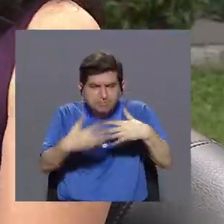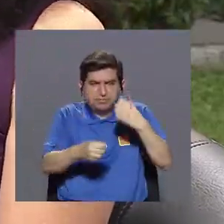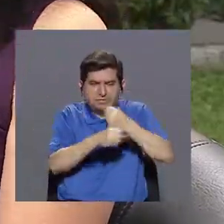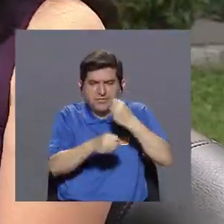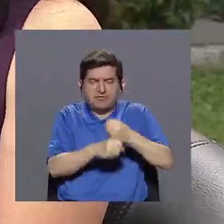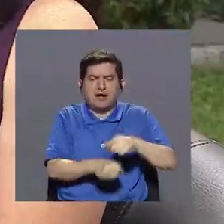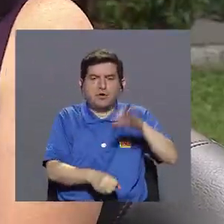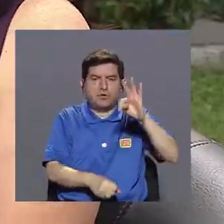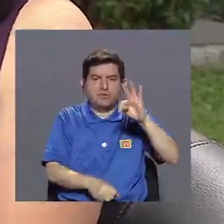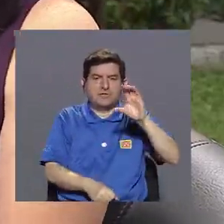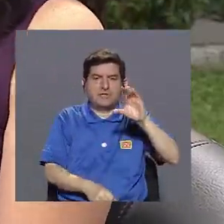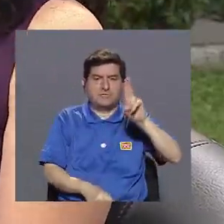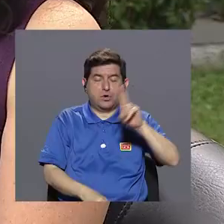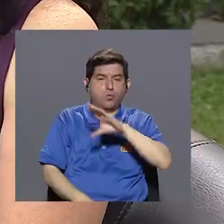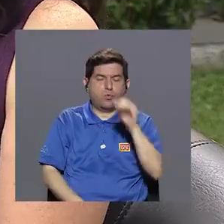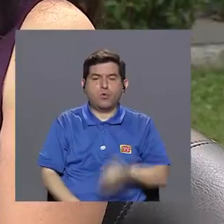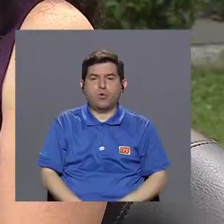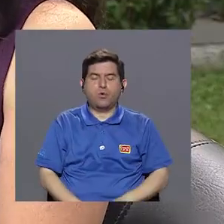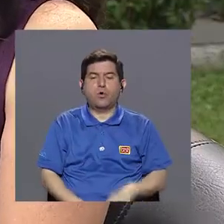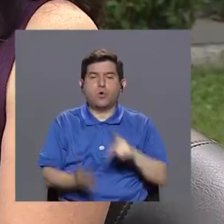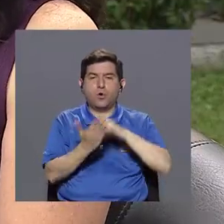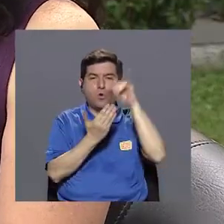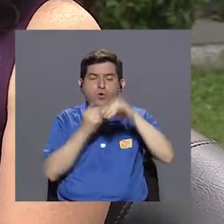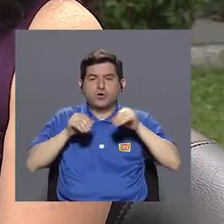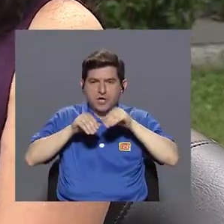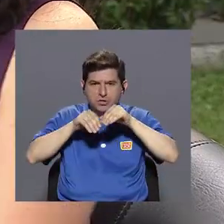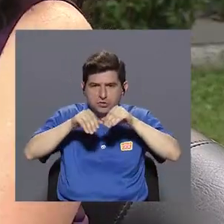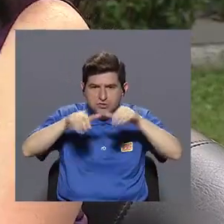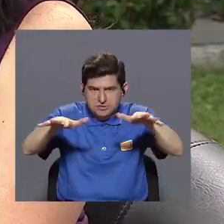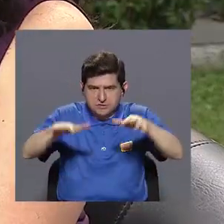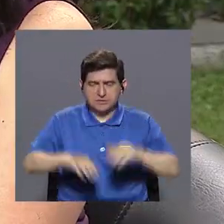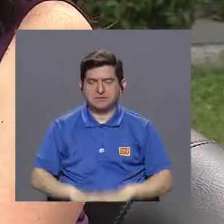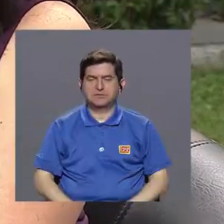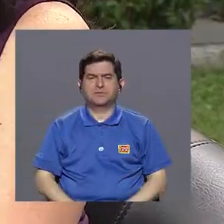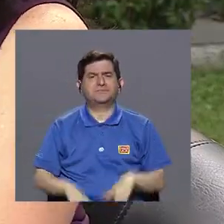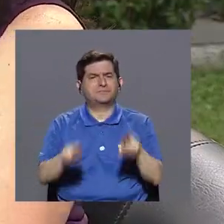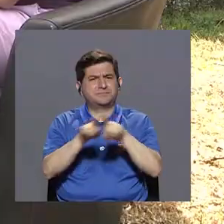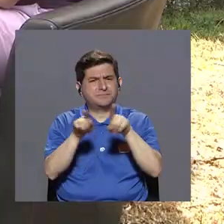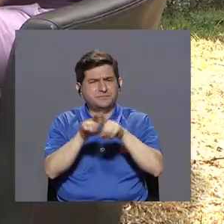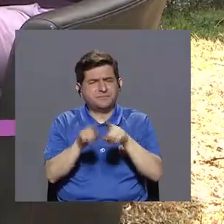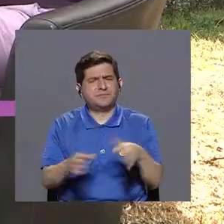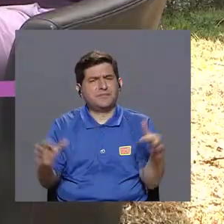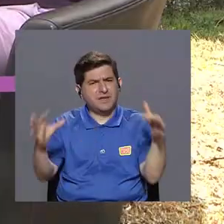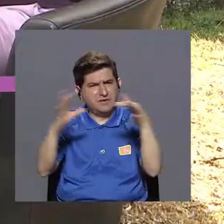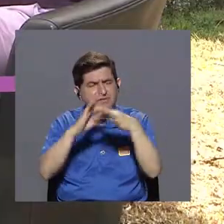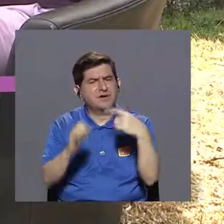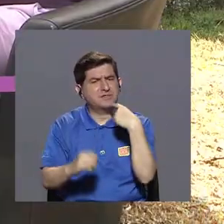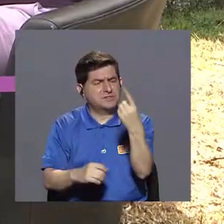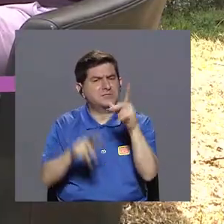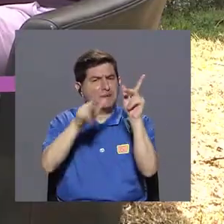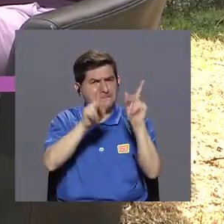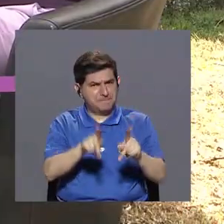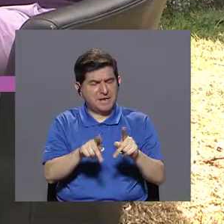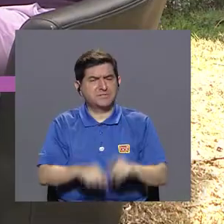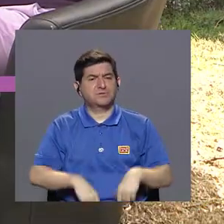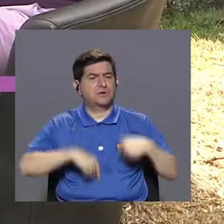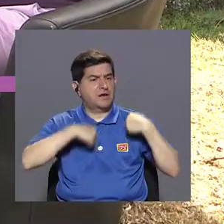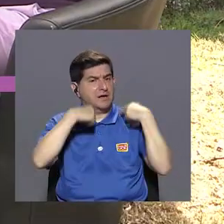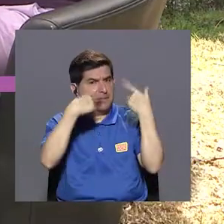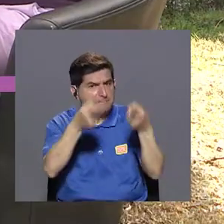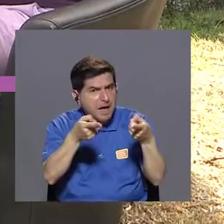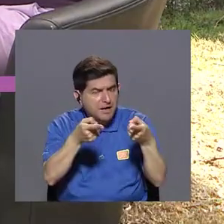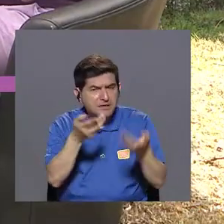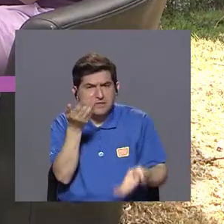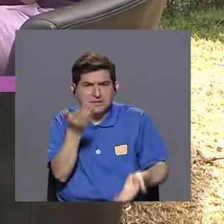trabajo comunal o el de extensión, ¿verdad? El proyecto. Quería resaltar también ahora, a propósito que usted está diciendo que las personas se trasladan,